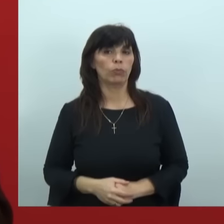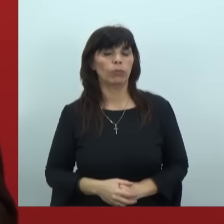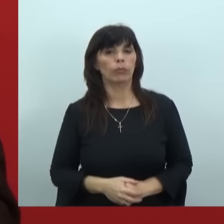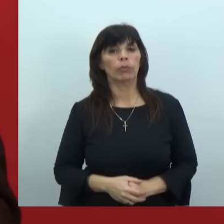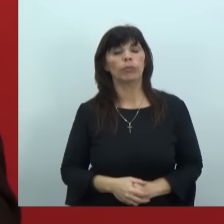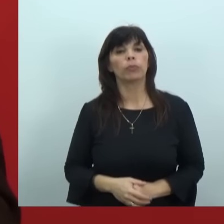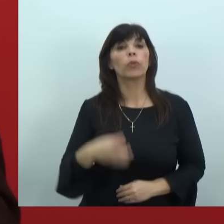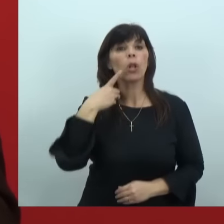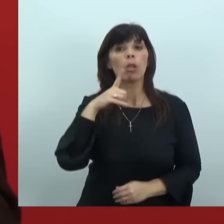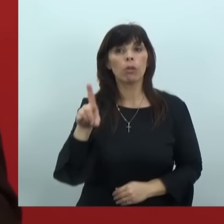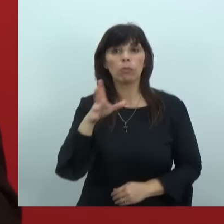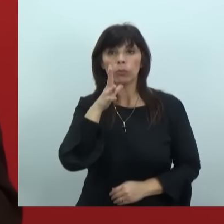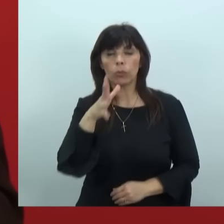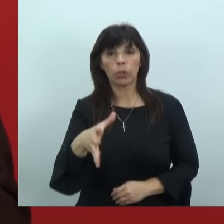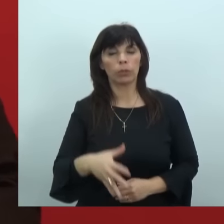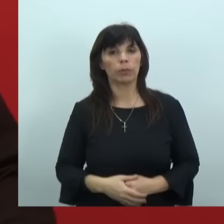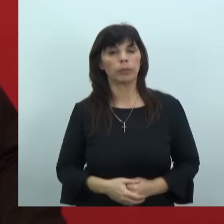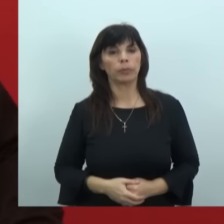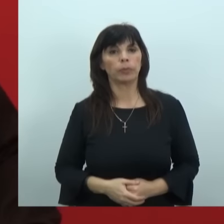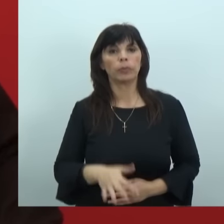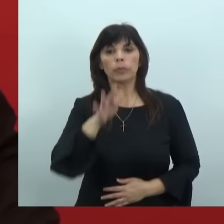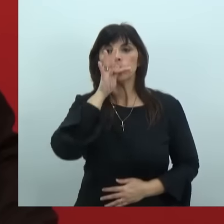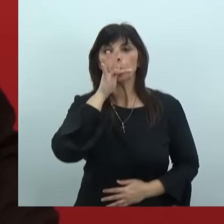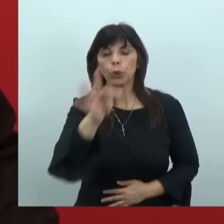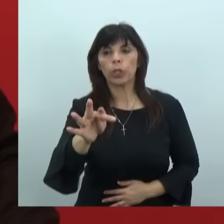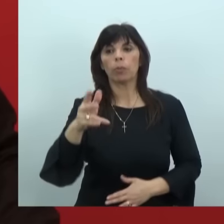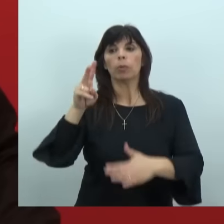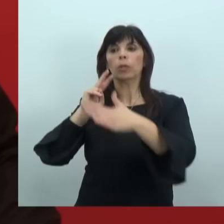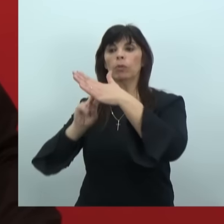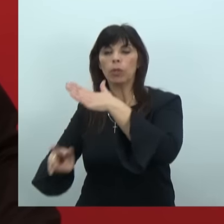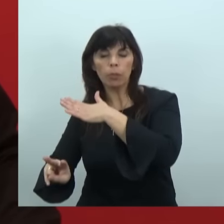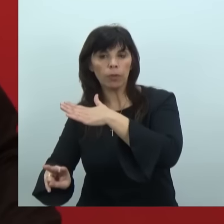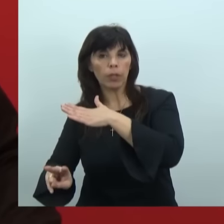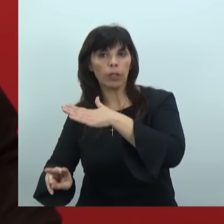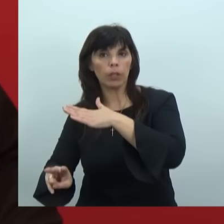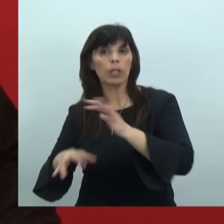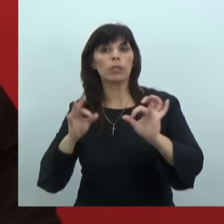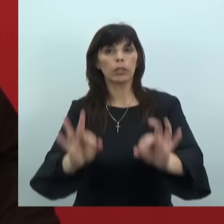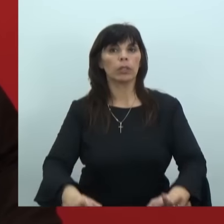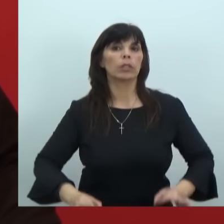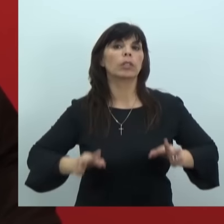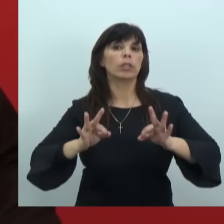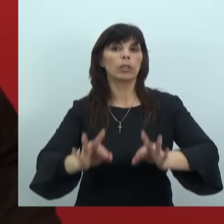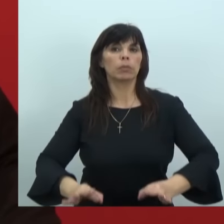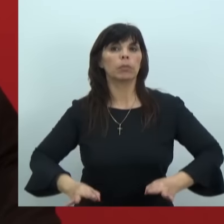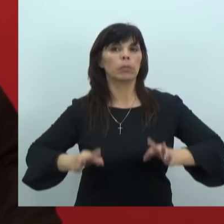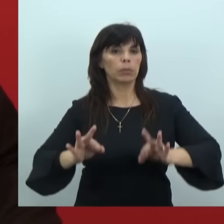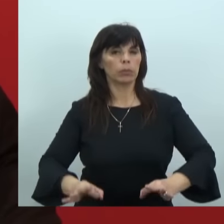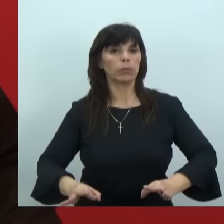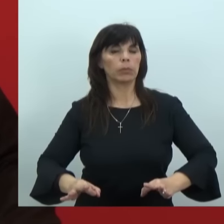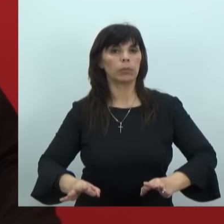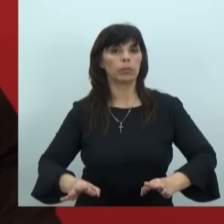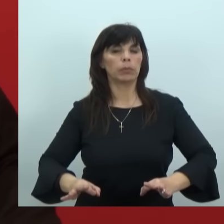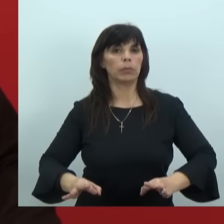¿Por qué digo esto? Porque una promesa y una profecía siempre tiene que ir mano en mano